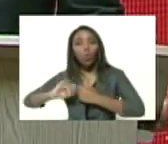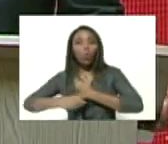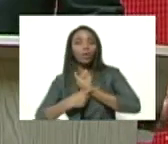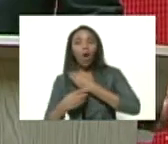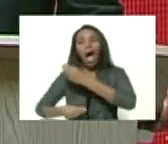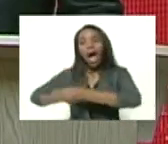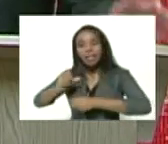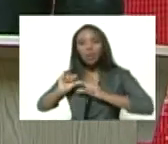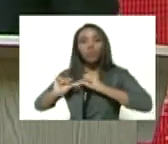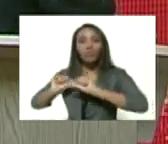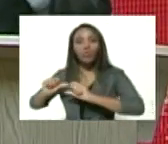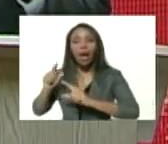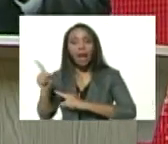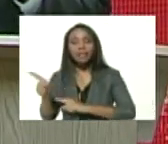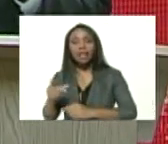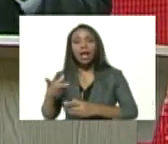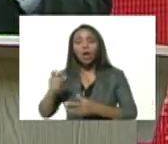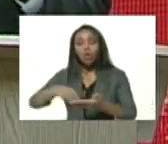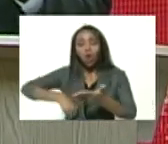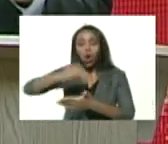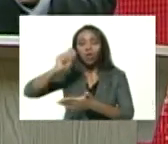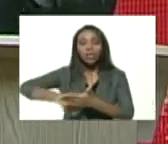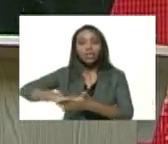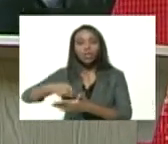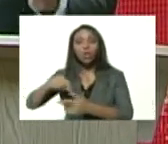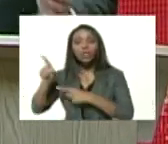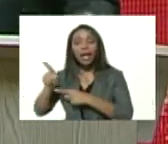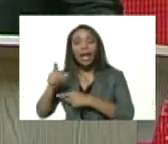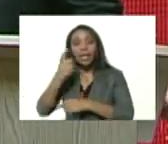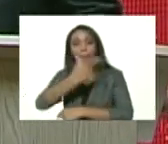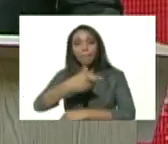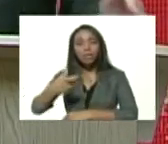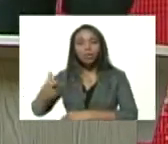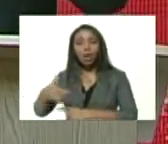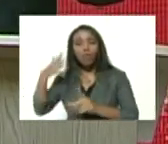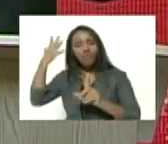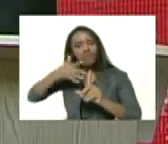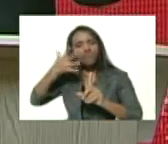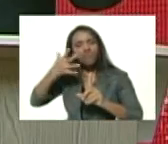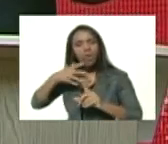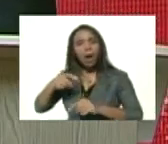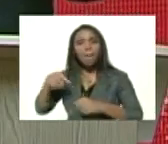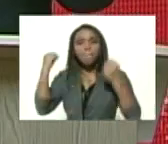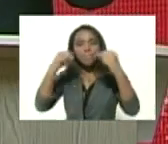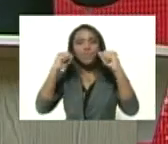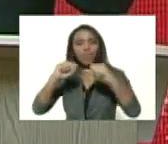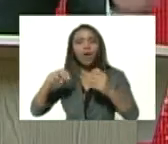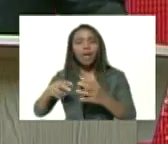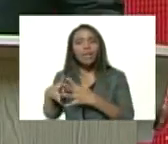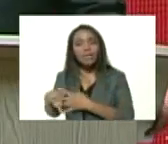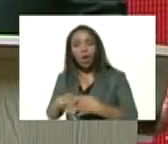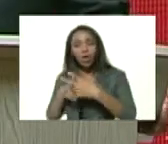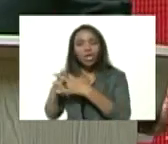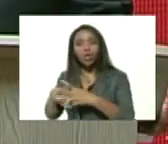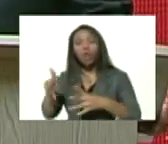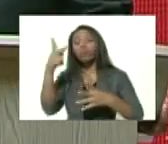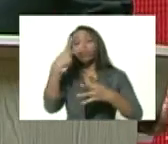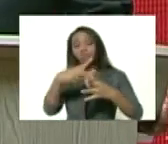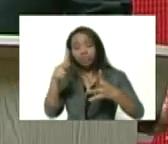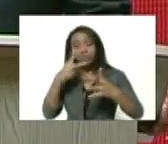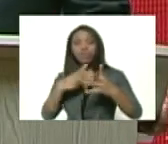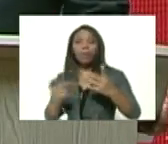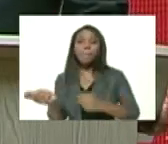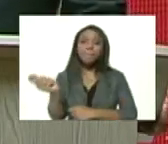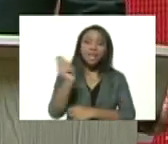proceden a la contratación de estos asesores norteamericanos que tienen varios meses